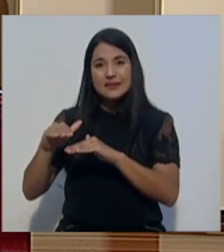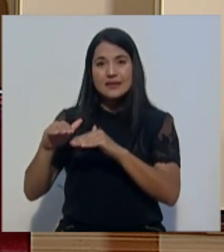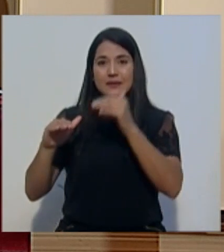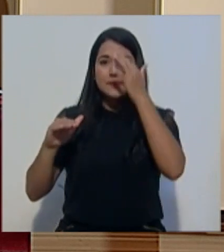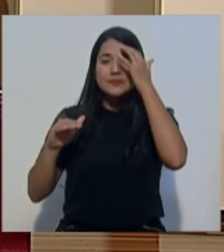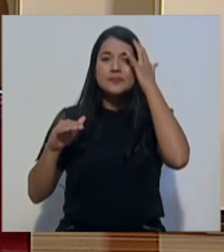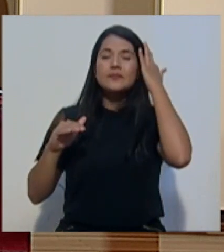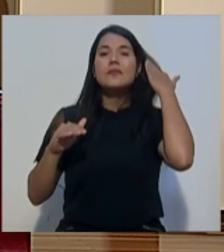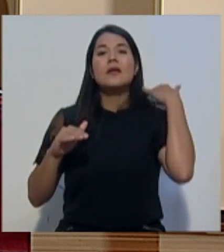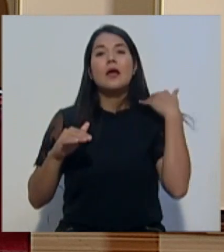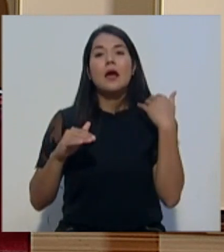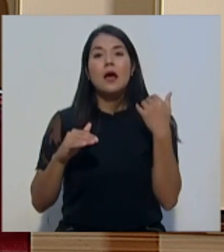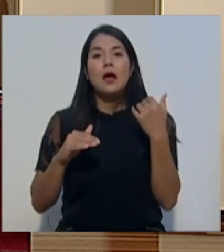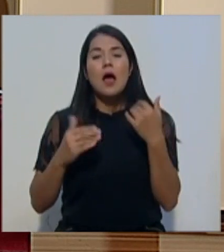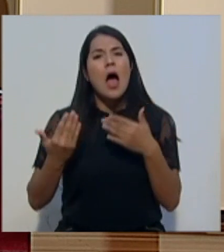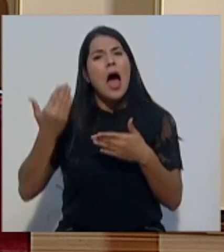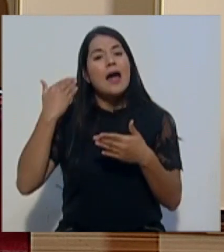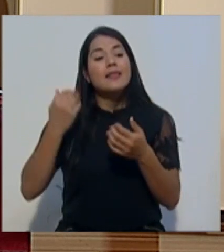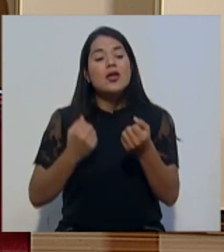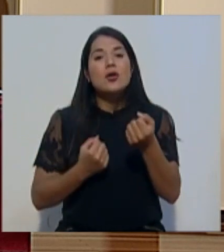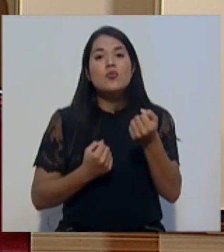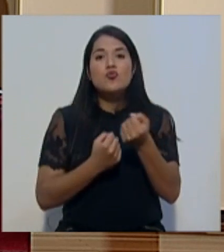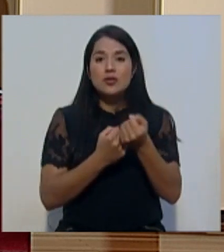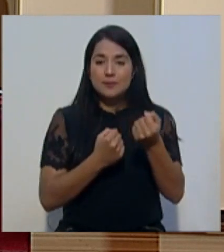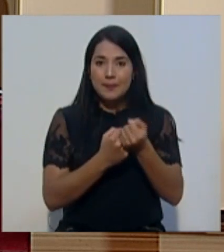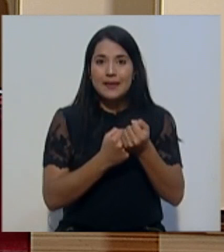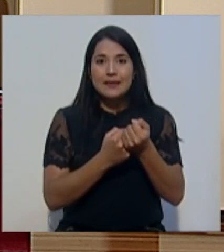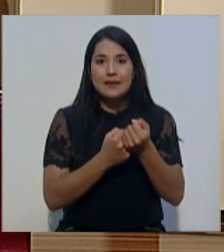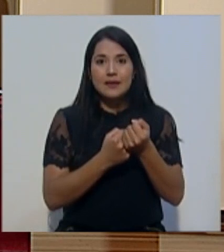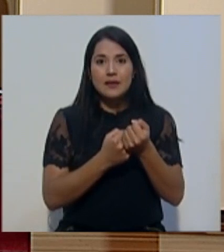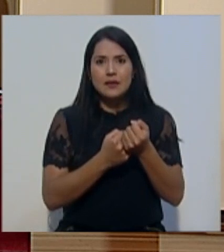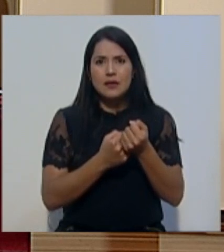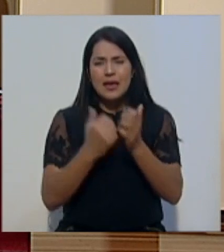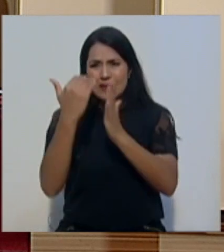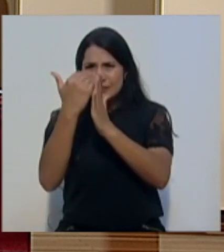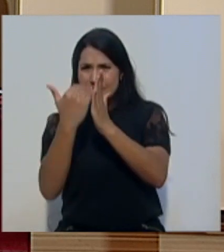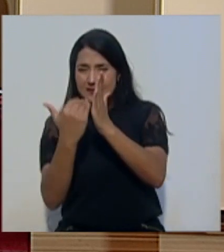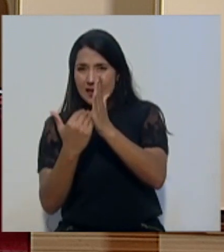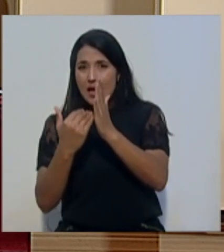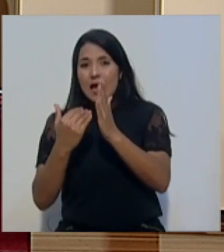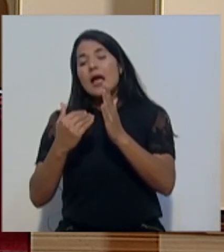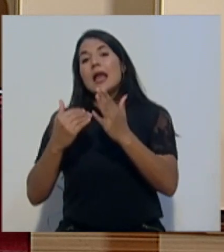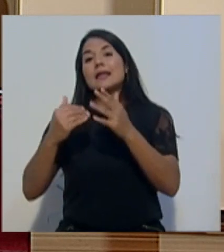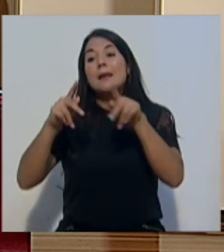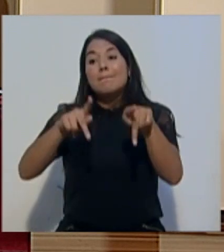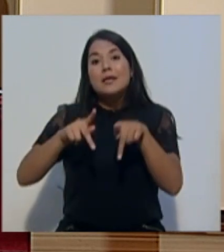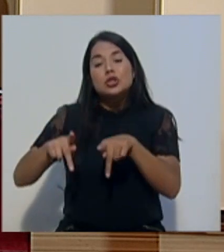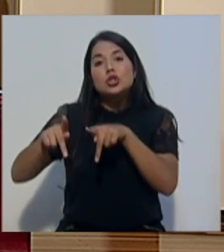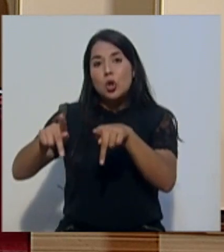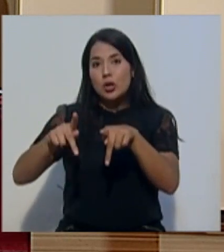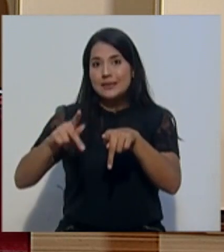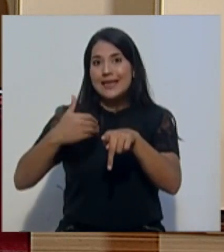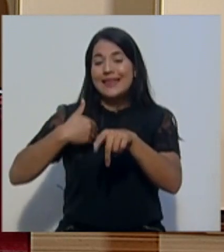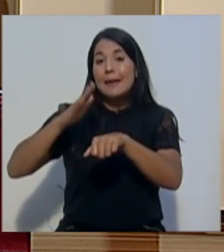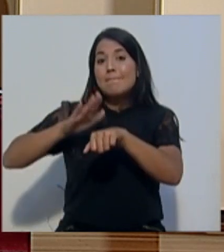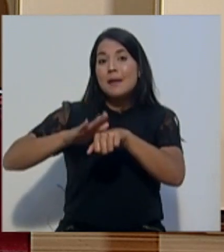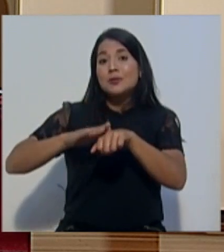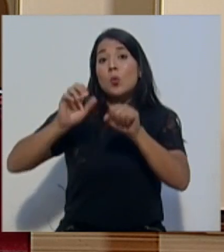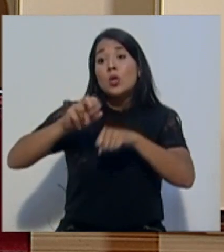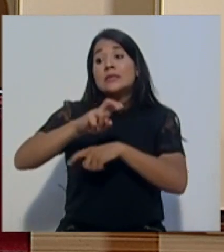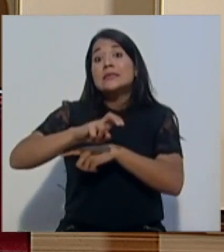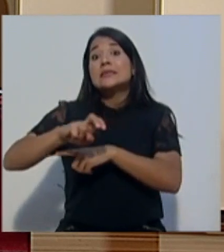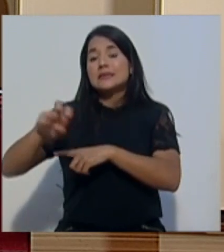un documento para poder trasladarse a hacer sus funciones. ¿Continúa ellos con la posibilidad de poder circular,